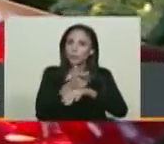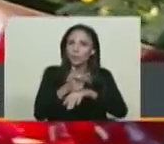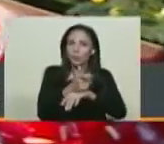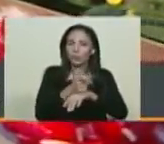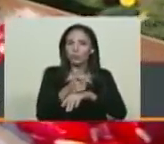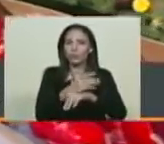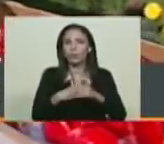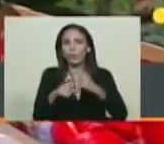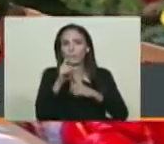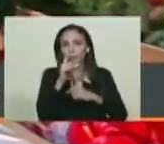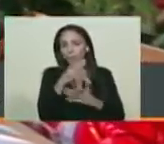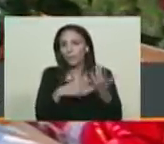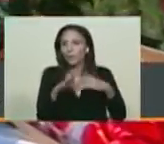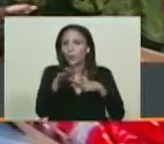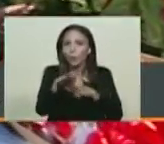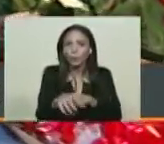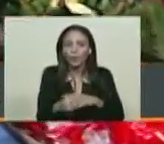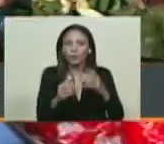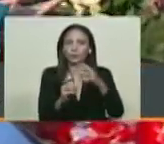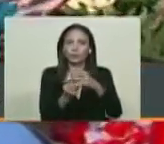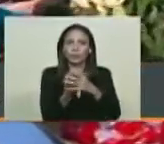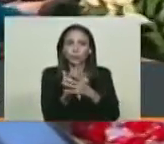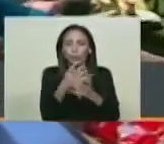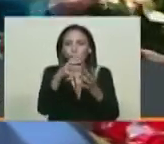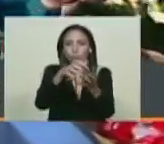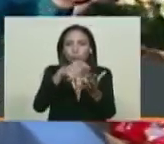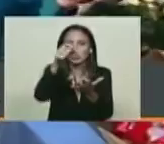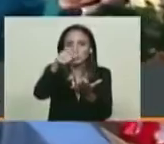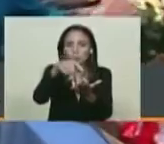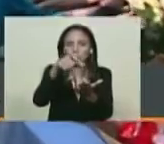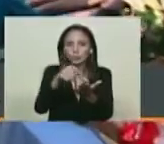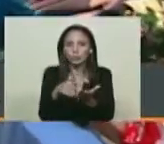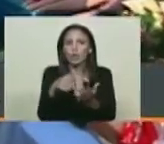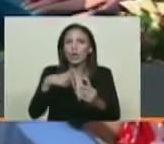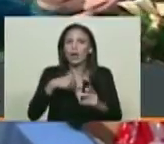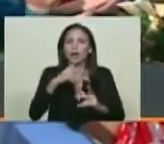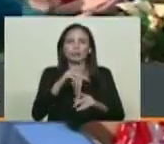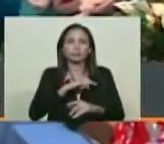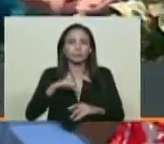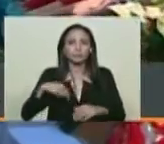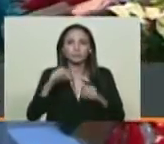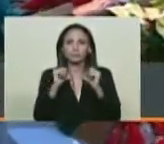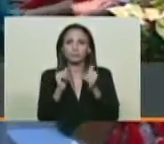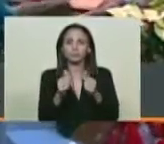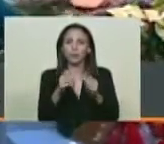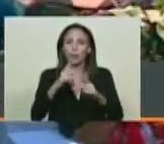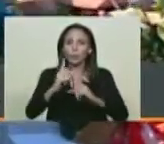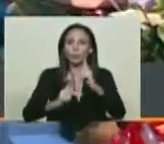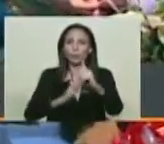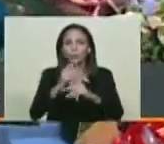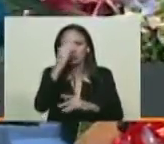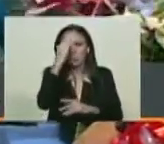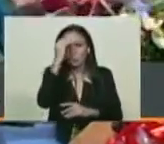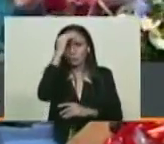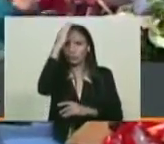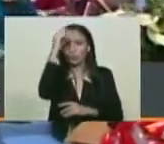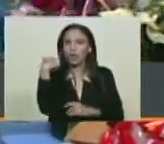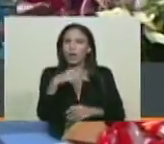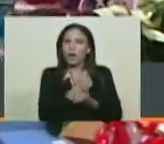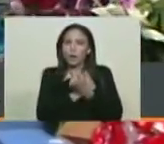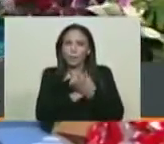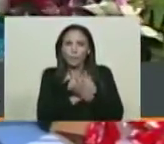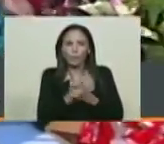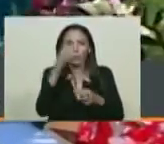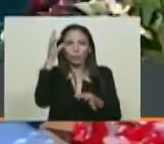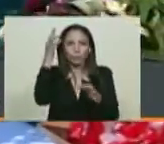para comprar las plantas y nosotros ponernos a producir como lo sabemos hacer, con el corazón, con la